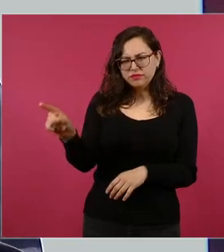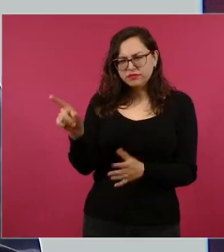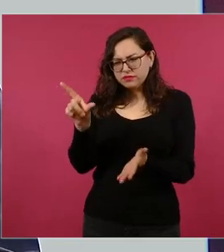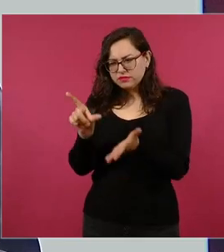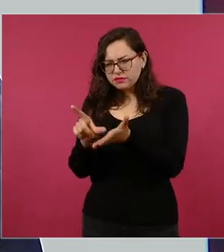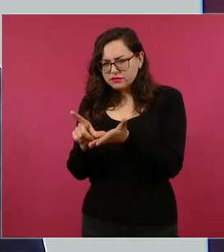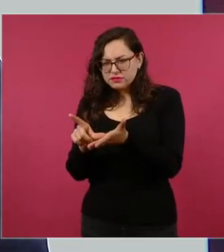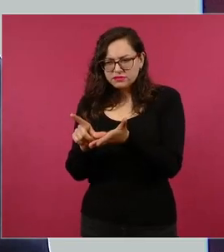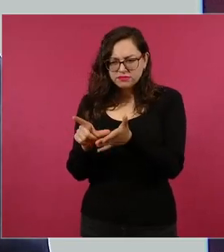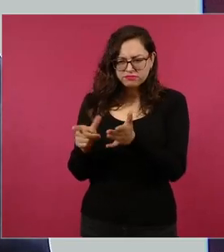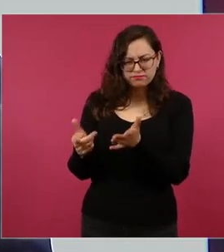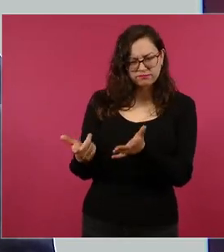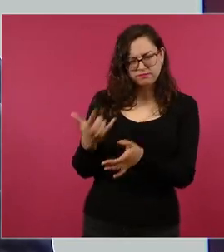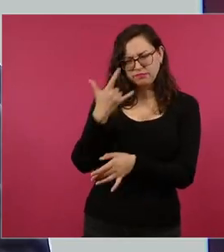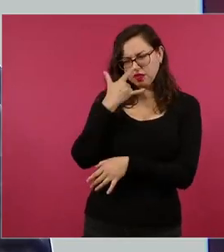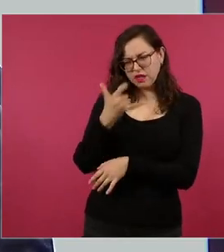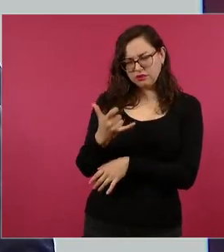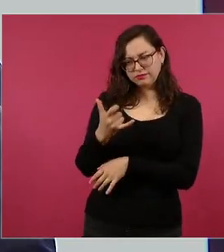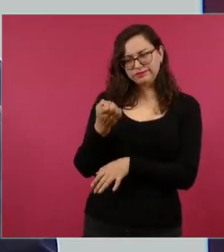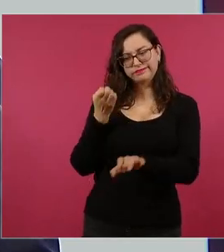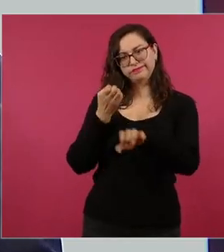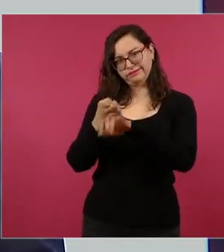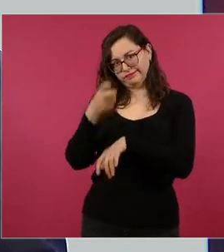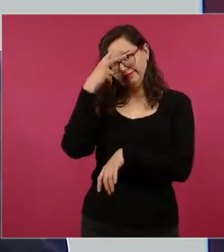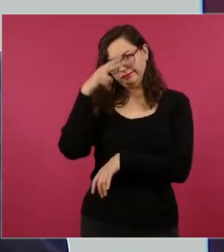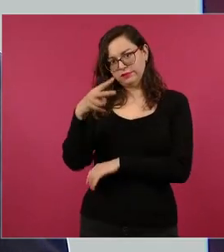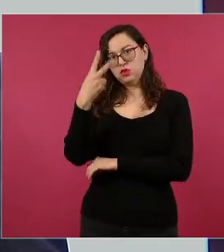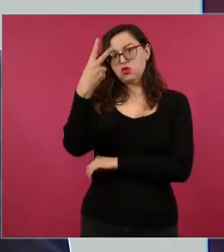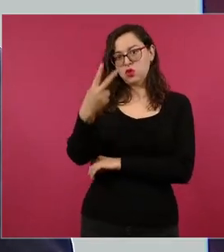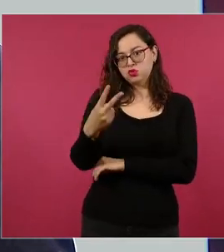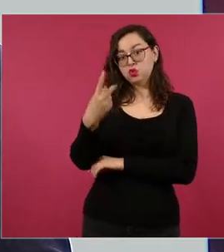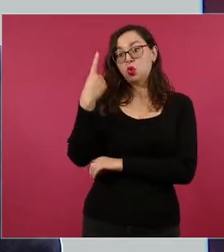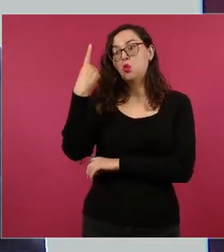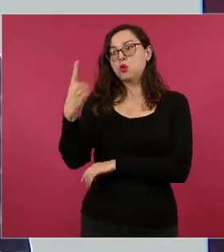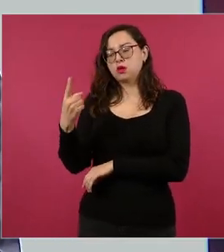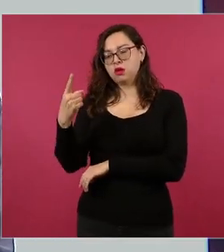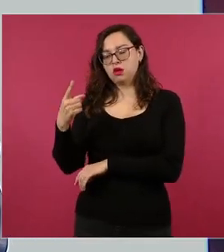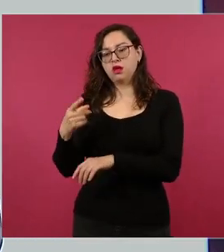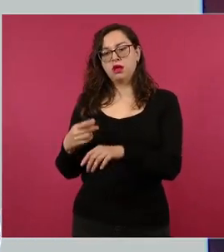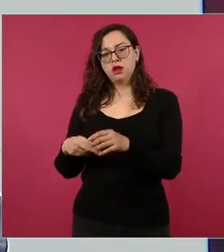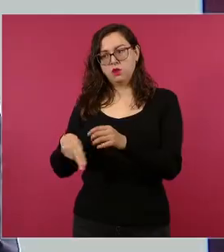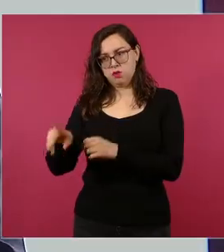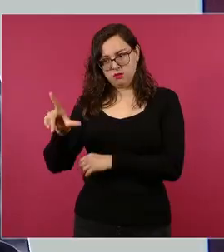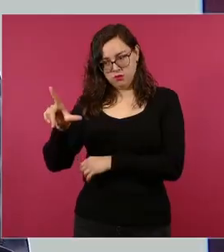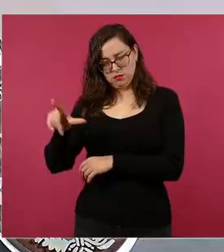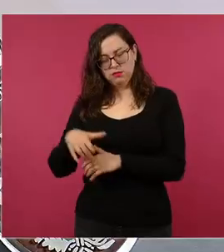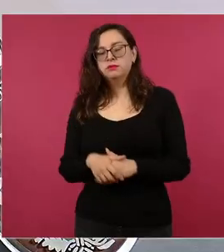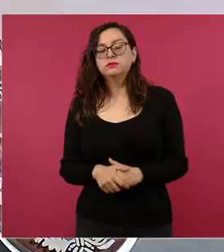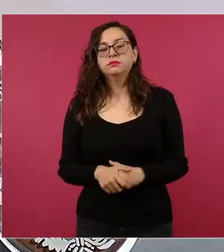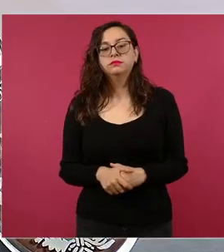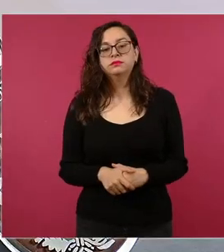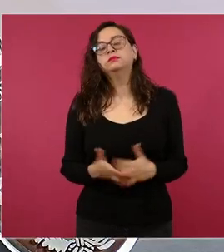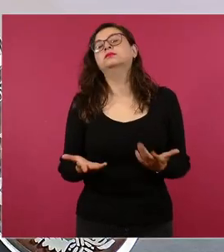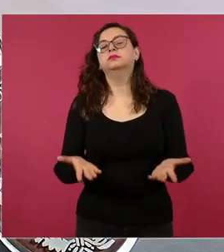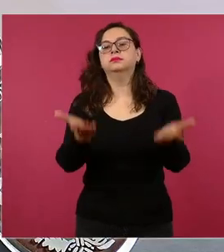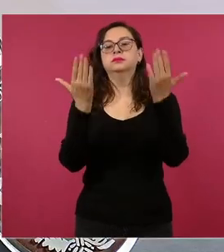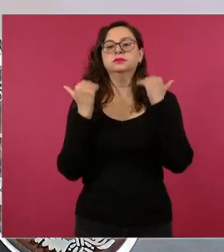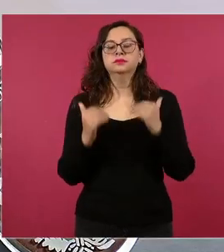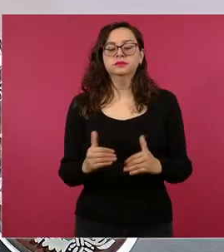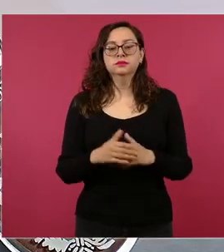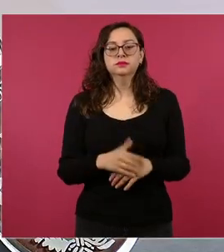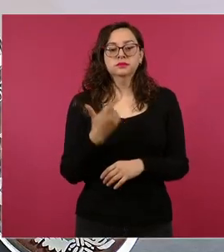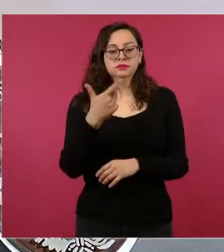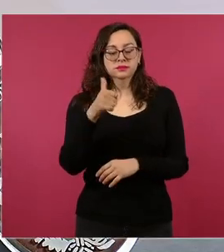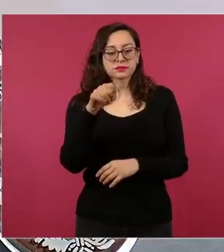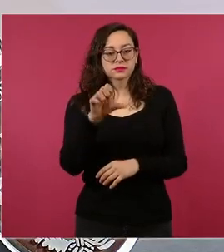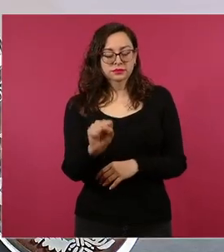no eran de a litro, dos en el Estado de México y una en el Estado de Nuevo León. Pasamos ahora a quienes quieren los precios del